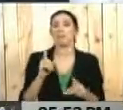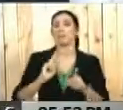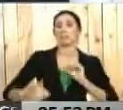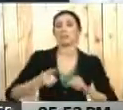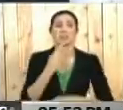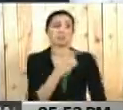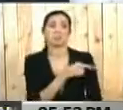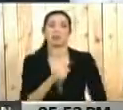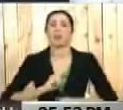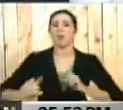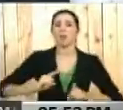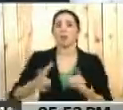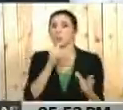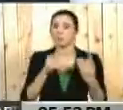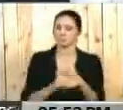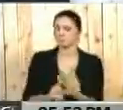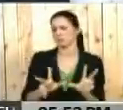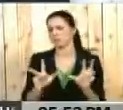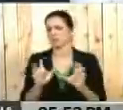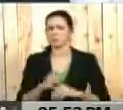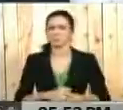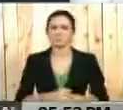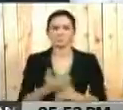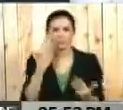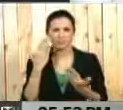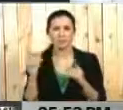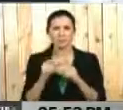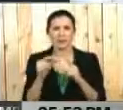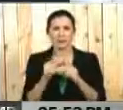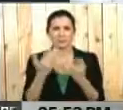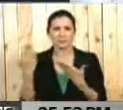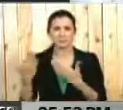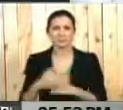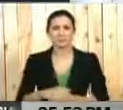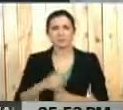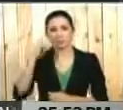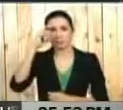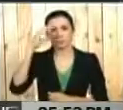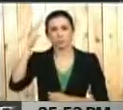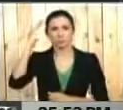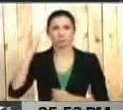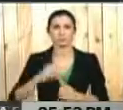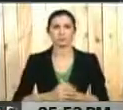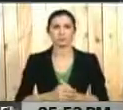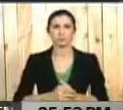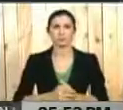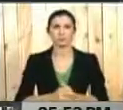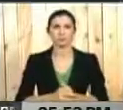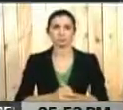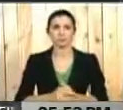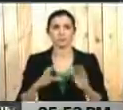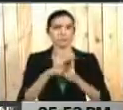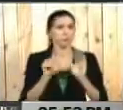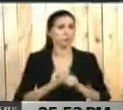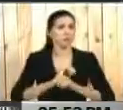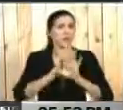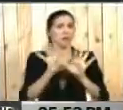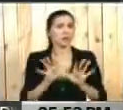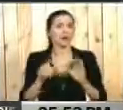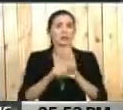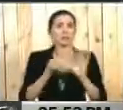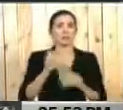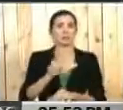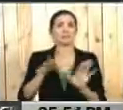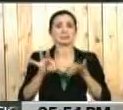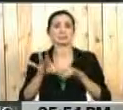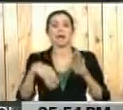escuchar a la oposición, doctor, si le parece. Vamos a ver el video. Por supuesto, la Constitución es muy clara. Los artículos 313